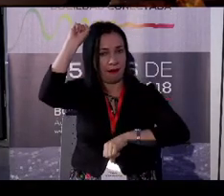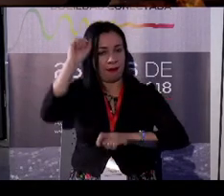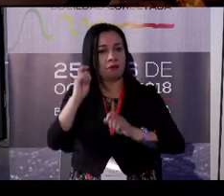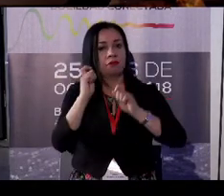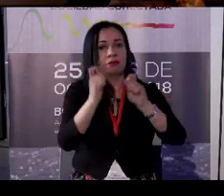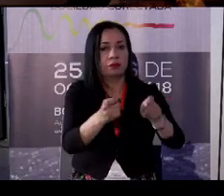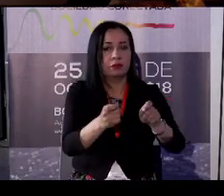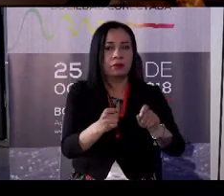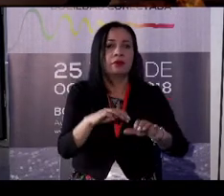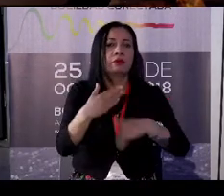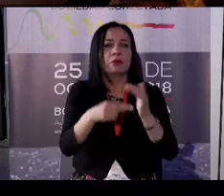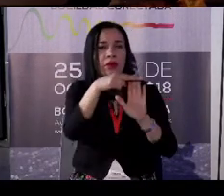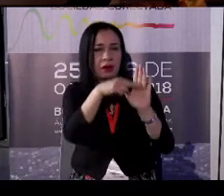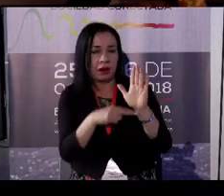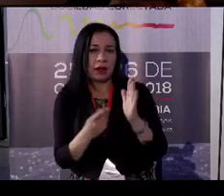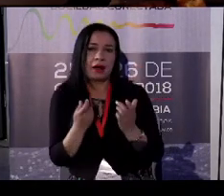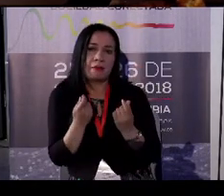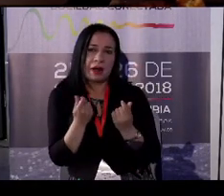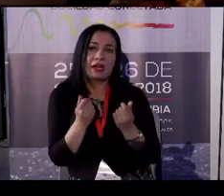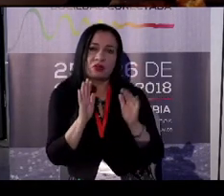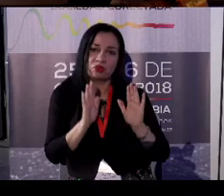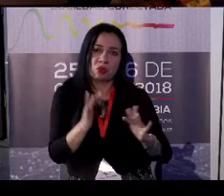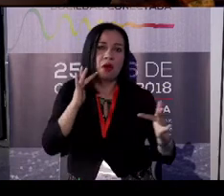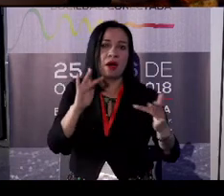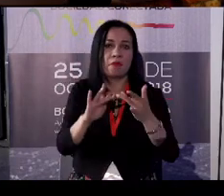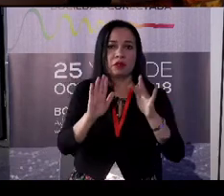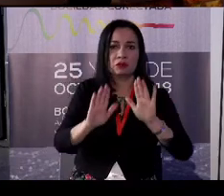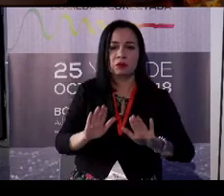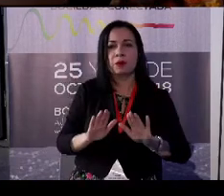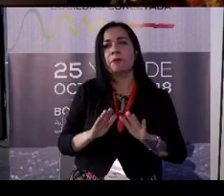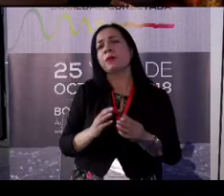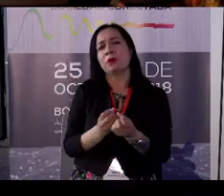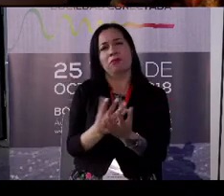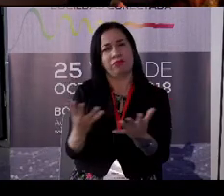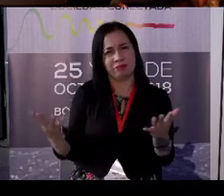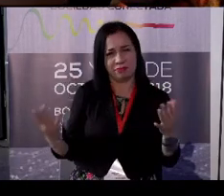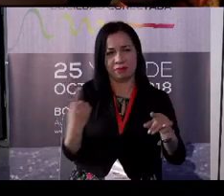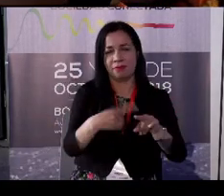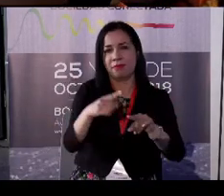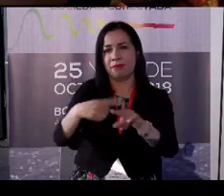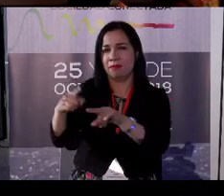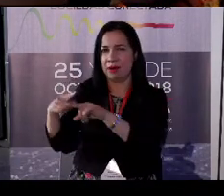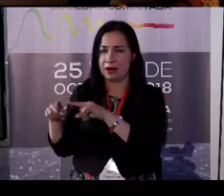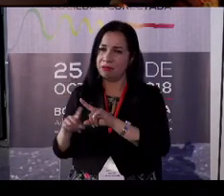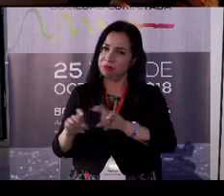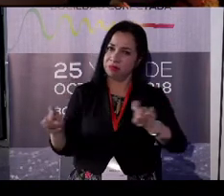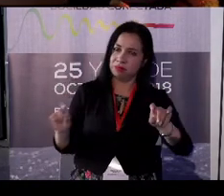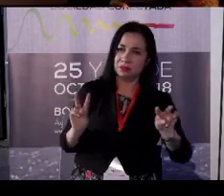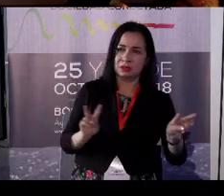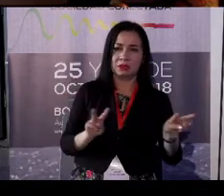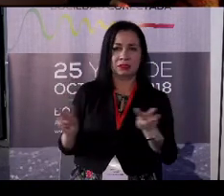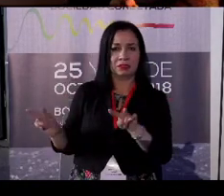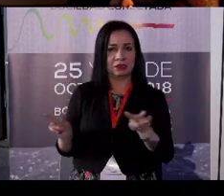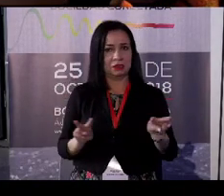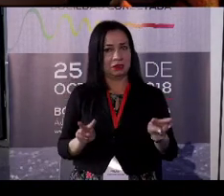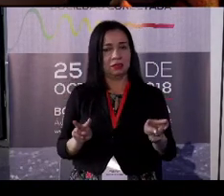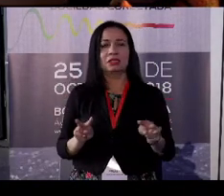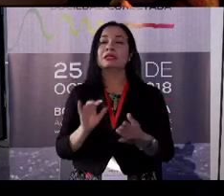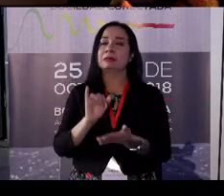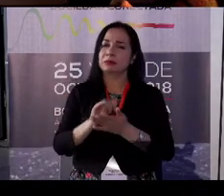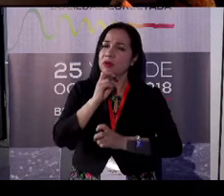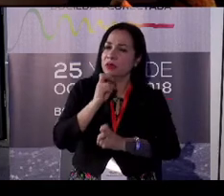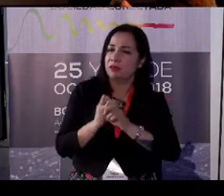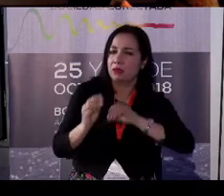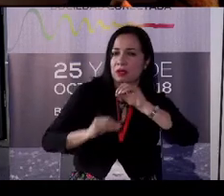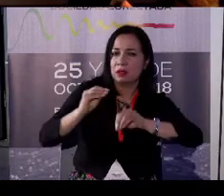precio. Pero con esta multiplicidad de variables, la cosa se vuelve un poquito más complicada desde el diseño,